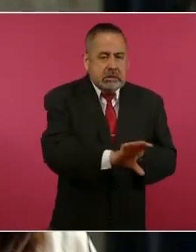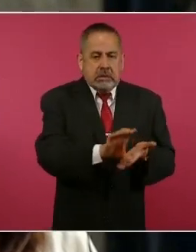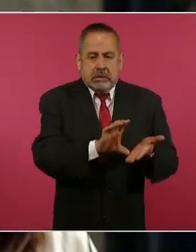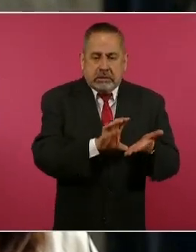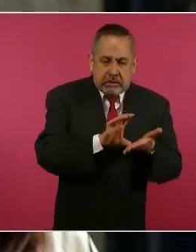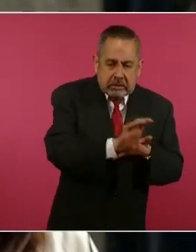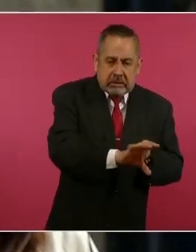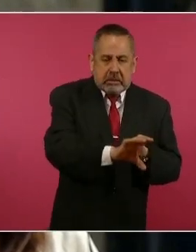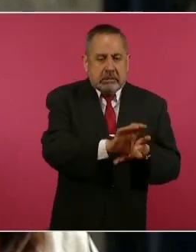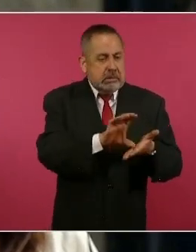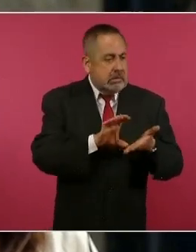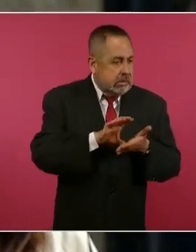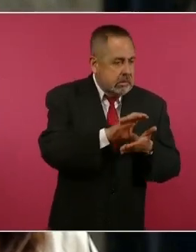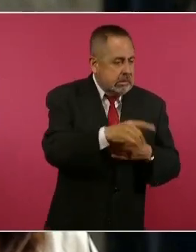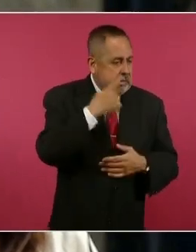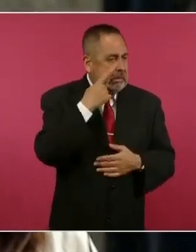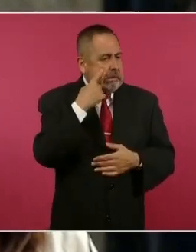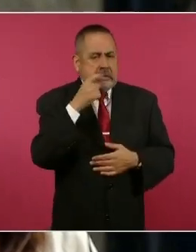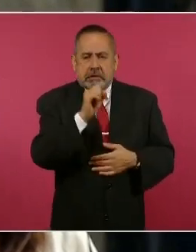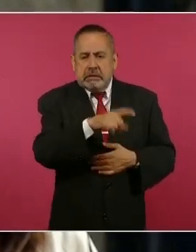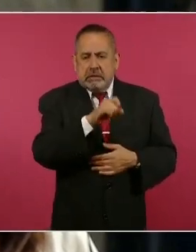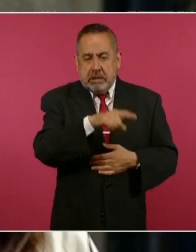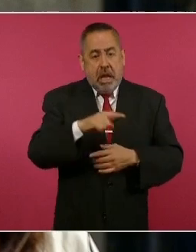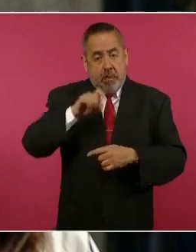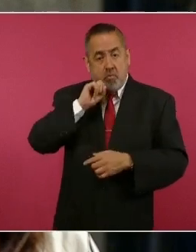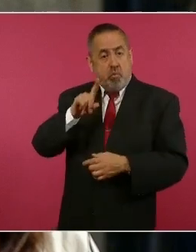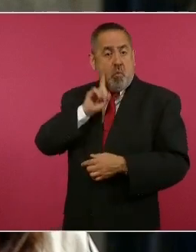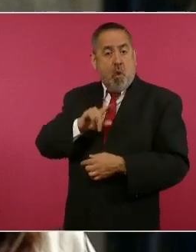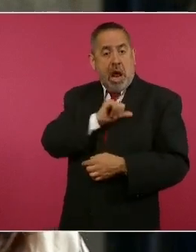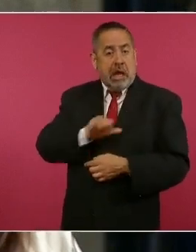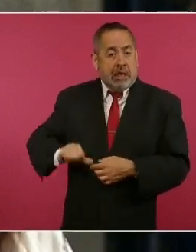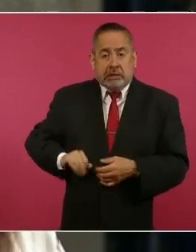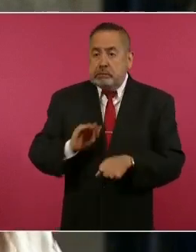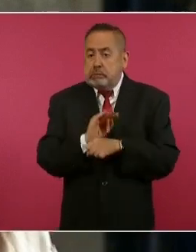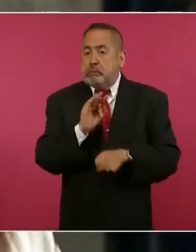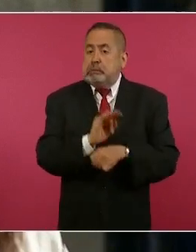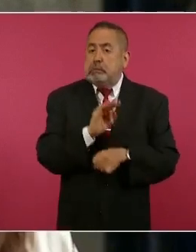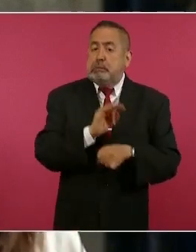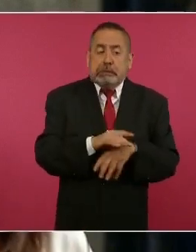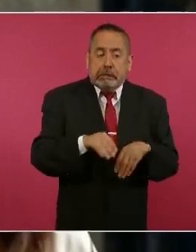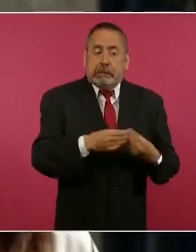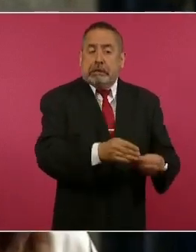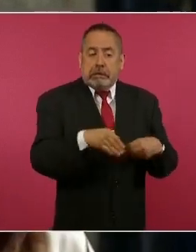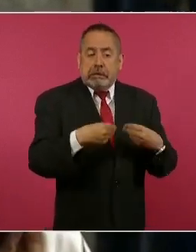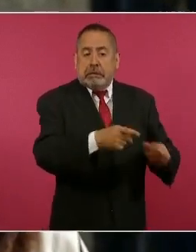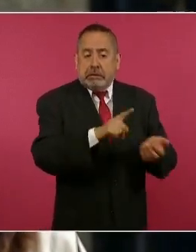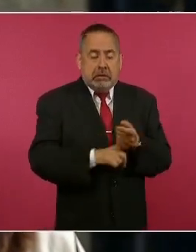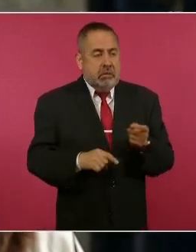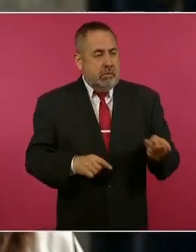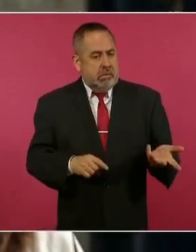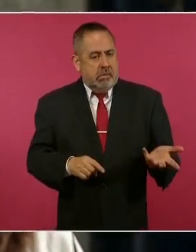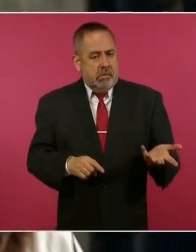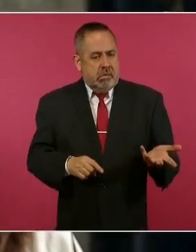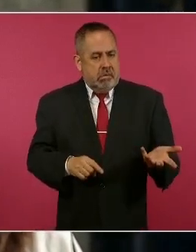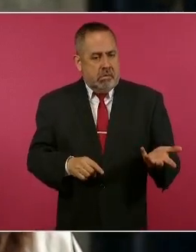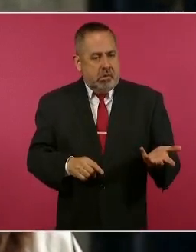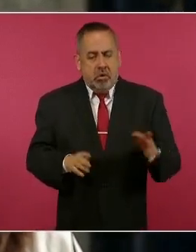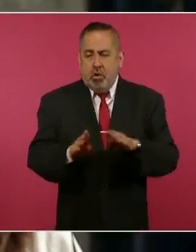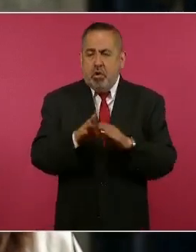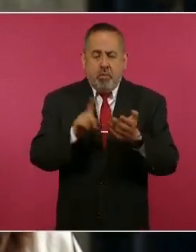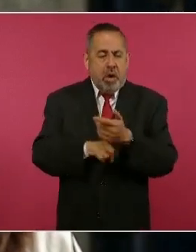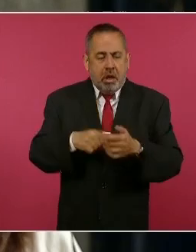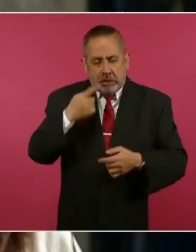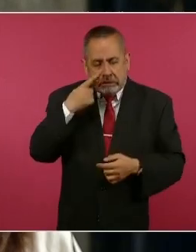constante durante la actual administración de la alcaldesa Campos Miranda. Esto con un